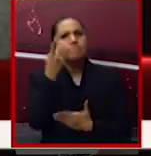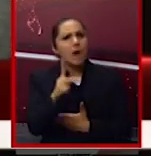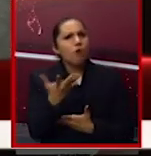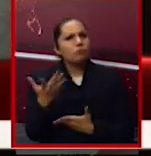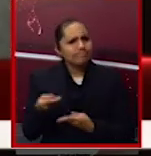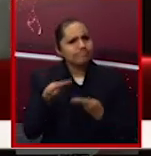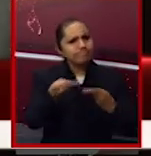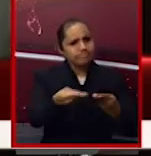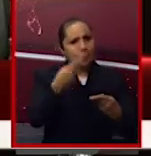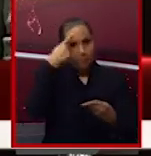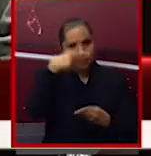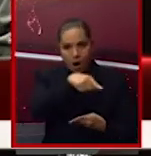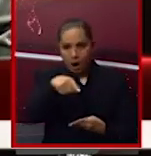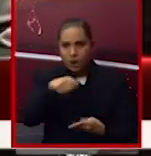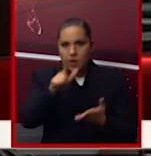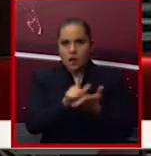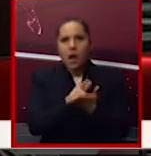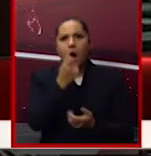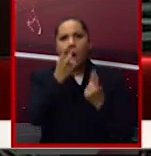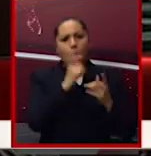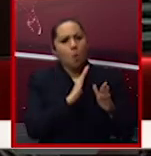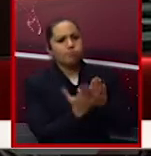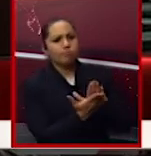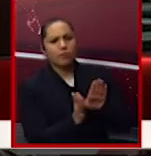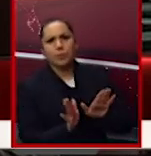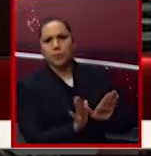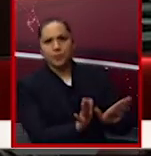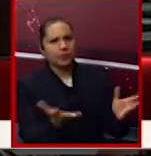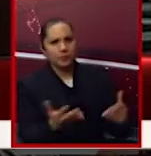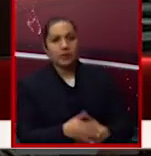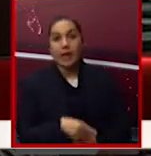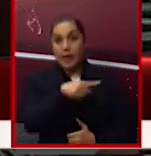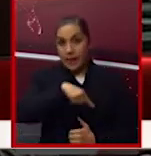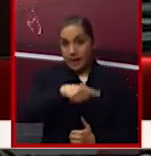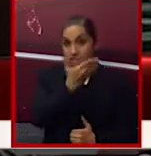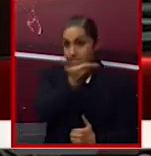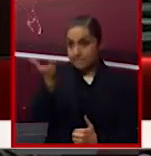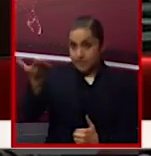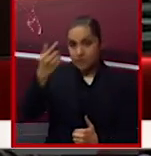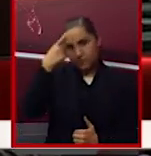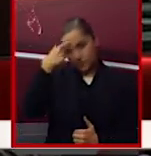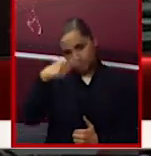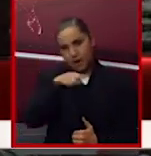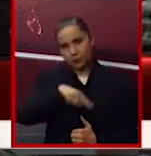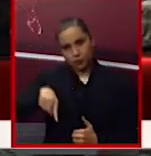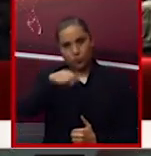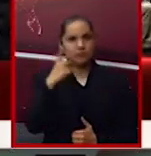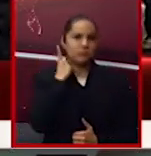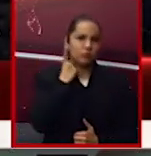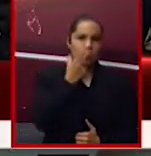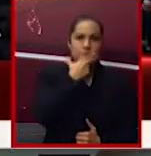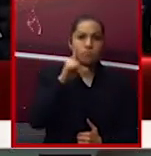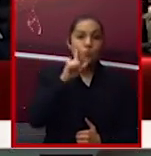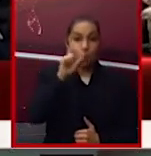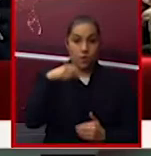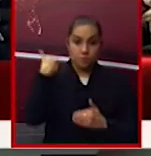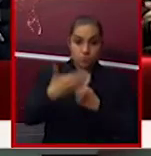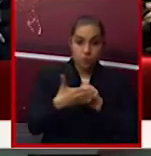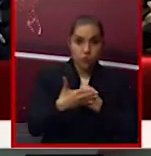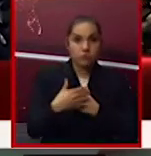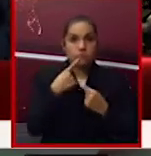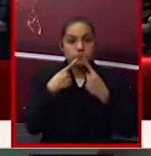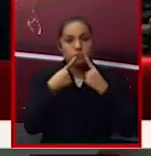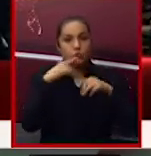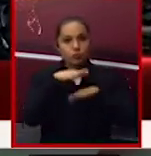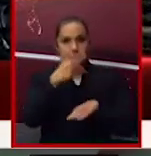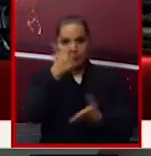congeladora. Bueno, en ese sentido exhortó a los legisladores, especialmente a las diputadas y a los diputados, a que durante la discusión del paquete